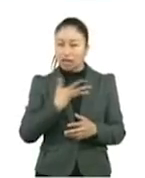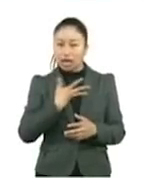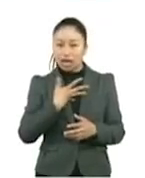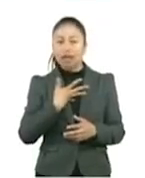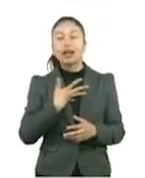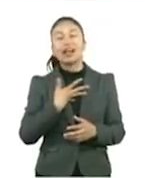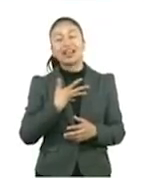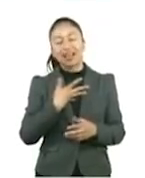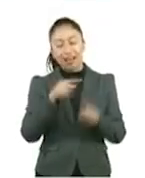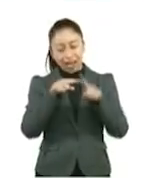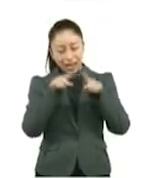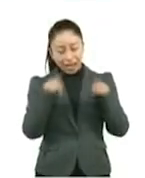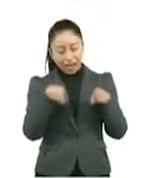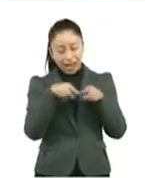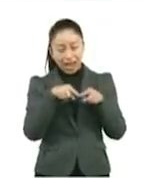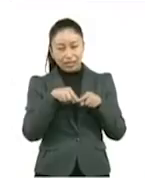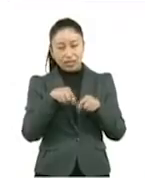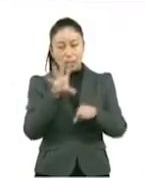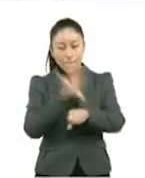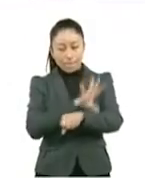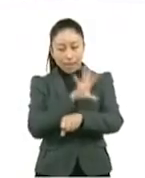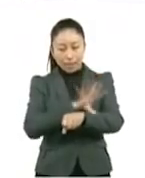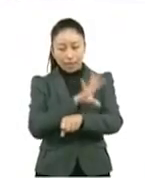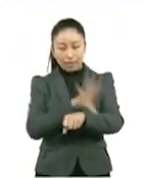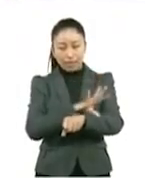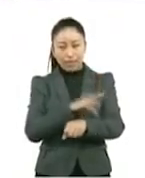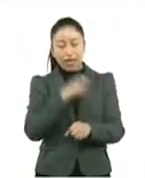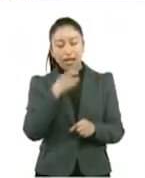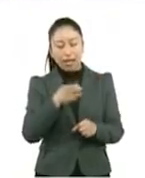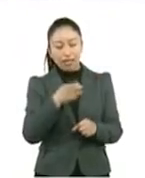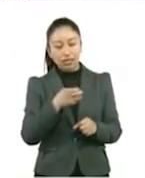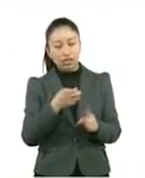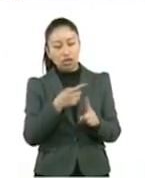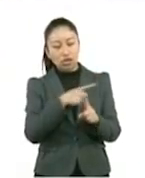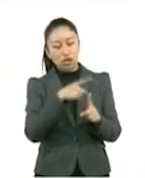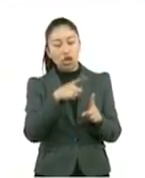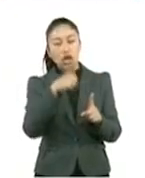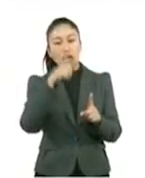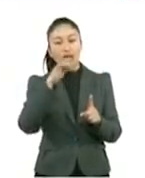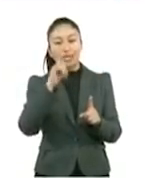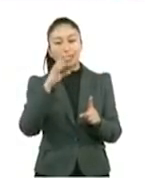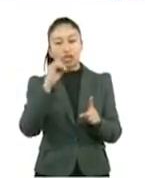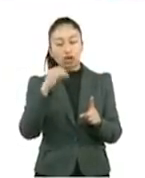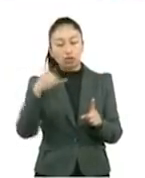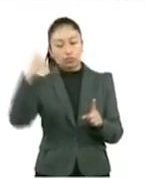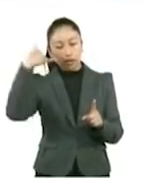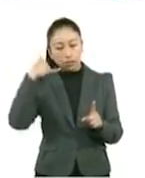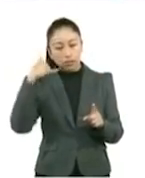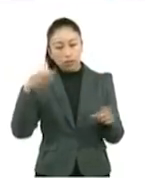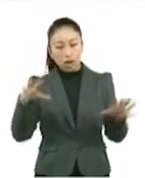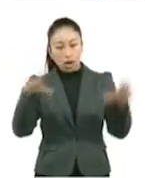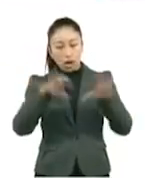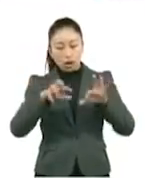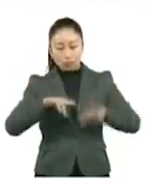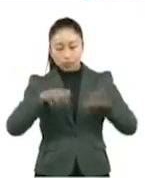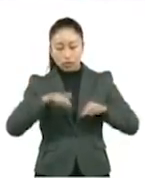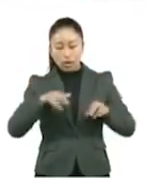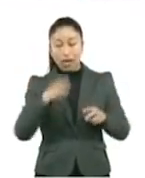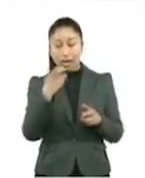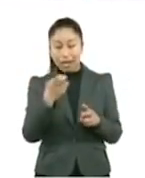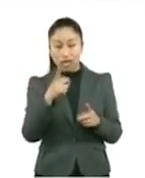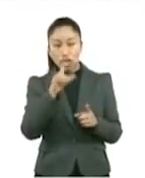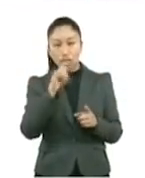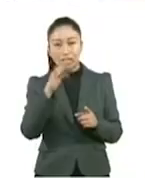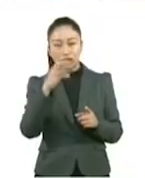cargan. Bueno, esa batería tiene litio. Las computadoras, sus baterías tienen litio. Los